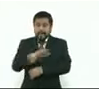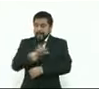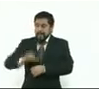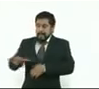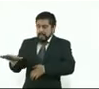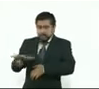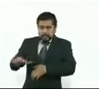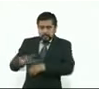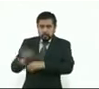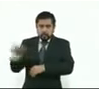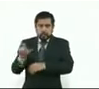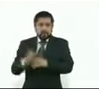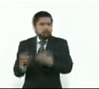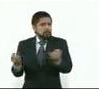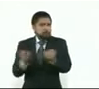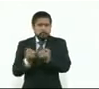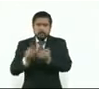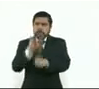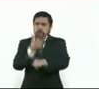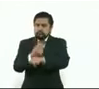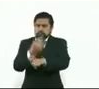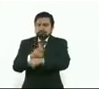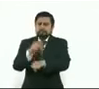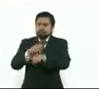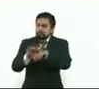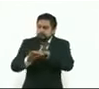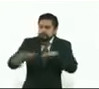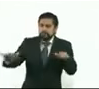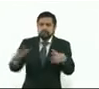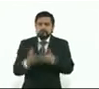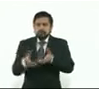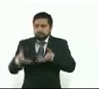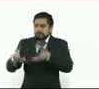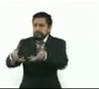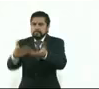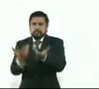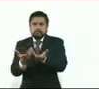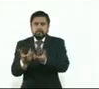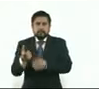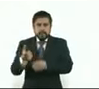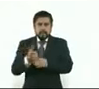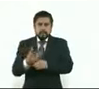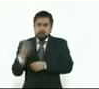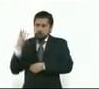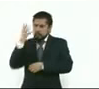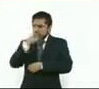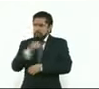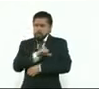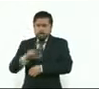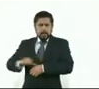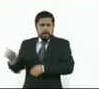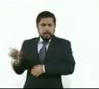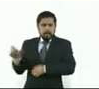las distintas avenidas y calles de esta bellísima alcaldía, además de todo el apoyo que damos para